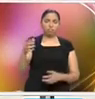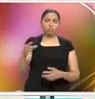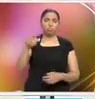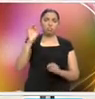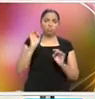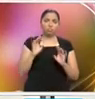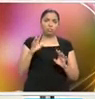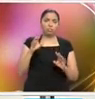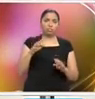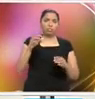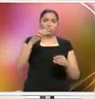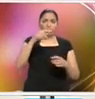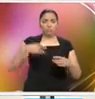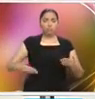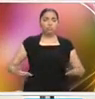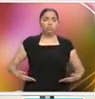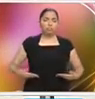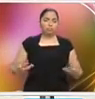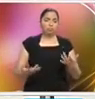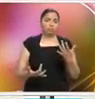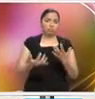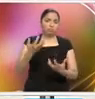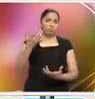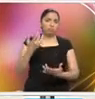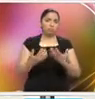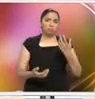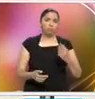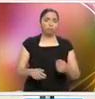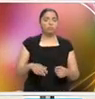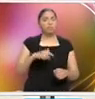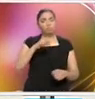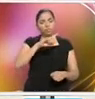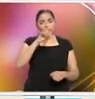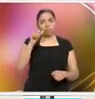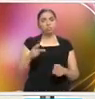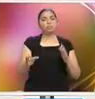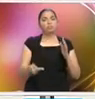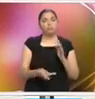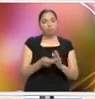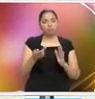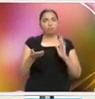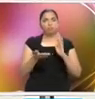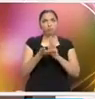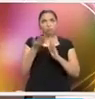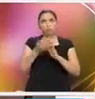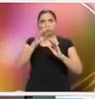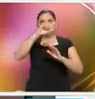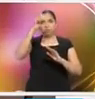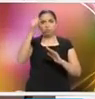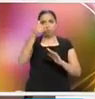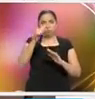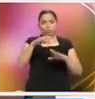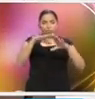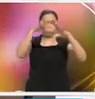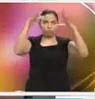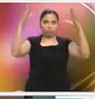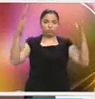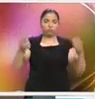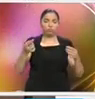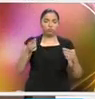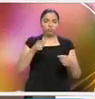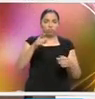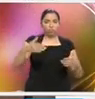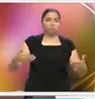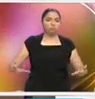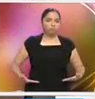Londres, muy cerca donde estaba el original, ya inauguraron otro que se llama Shakespeare's Globe, donde presentan sus obras, y curiosamente dentro del teatro, pues ya sabes